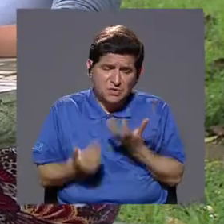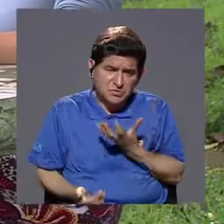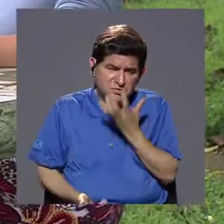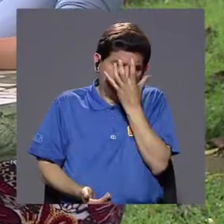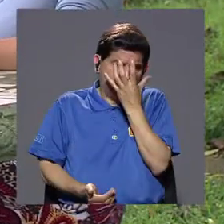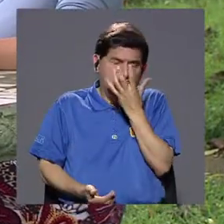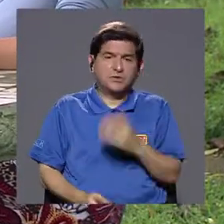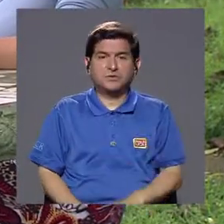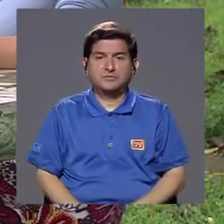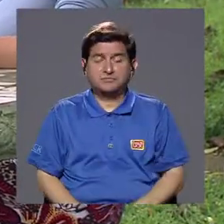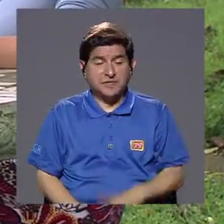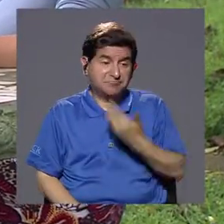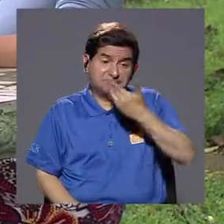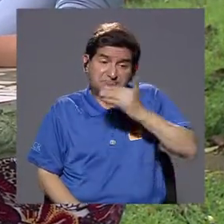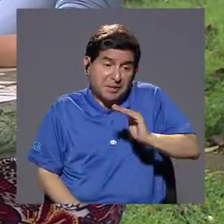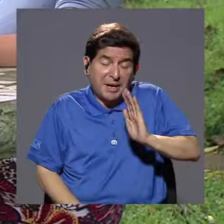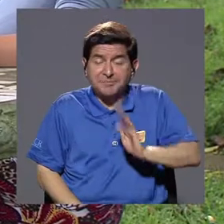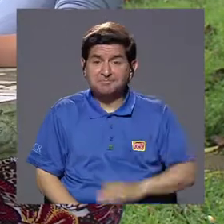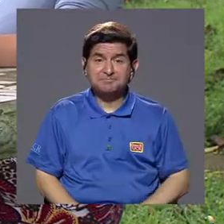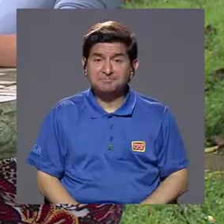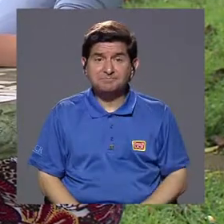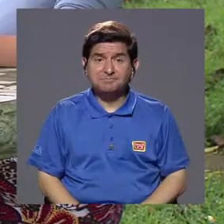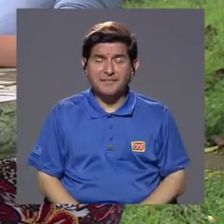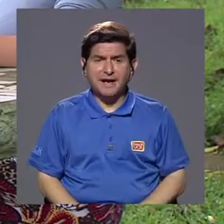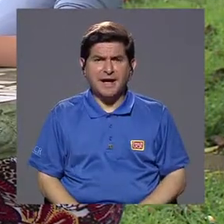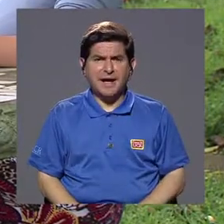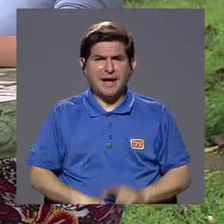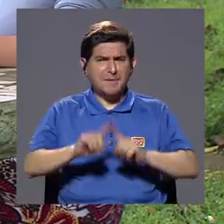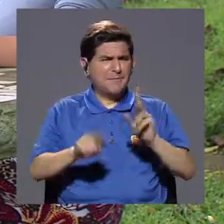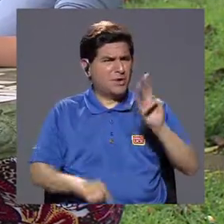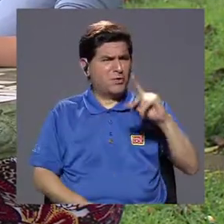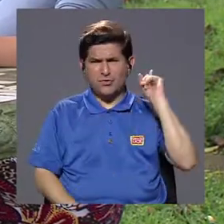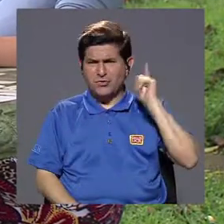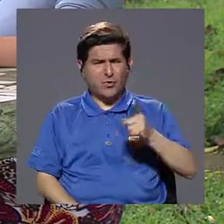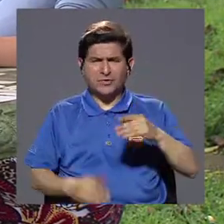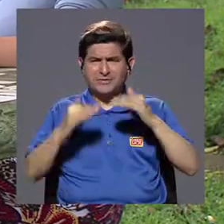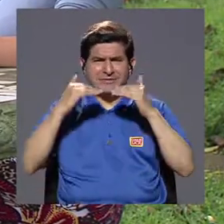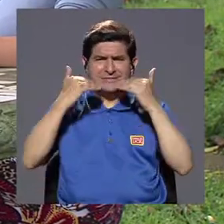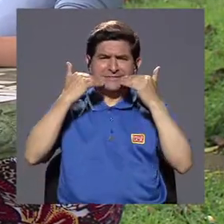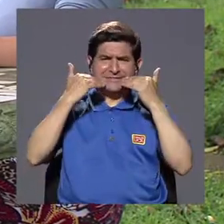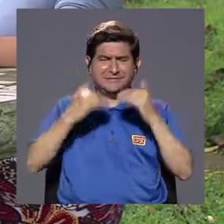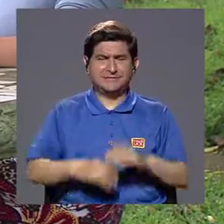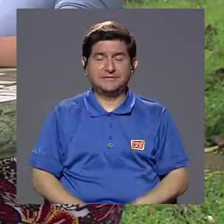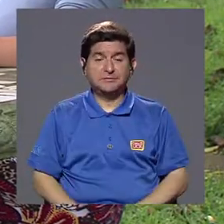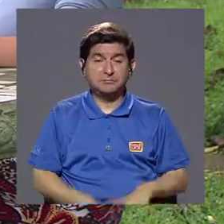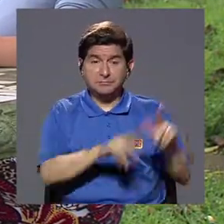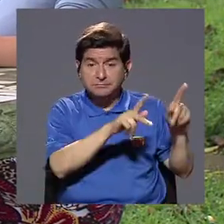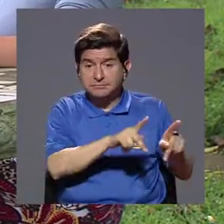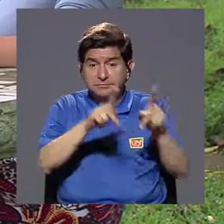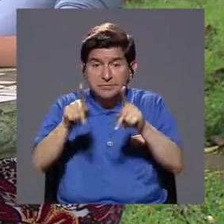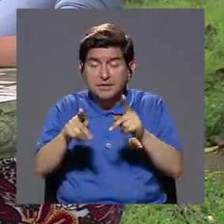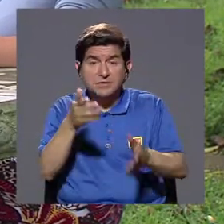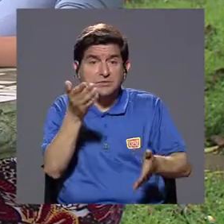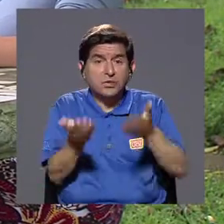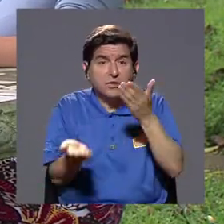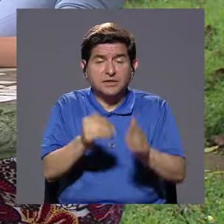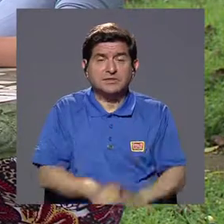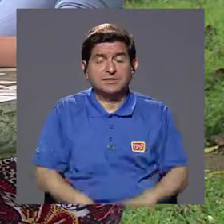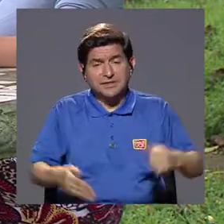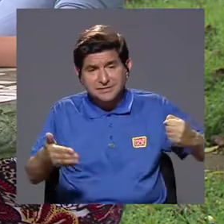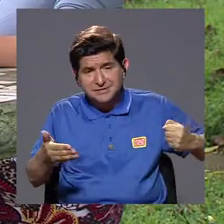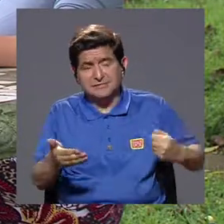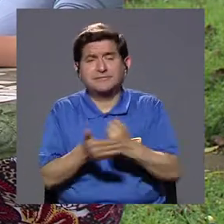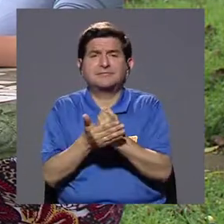y entonces tenemos que imponernos sonreír cuando mucha gente realmente hable mente pasa